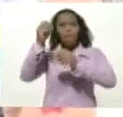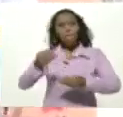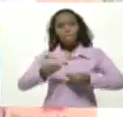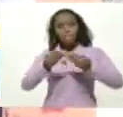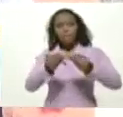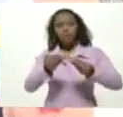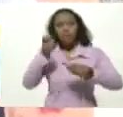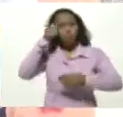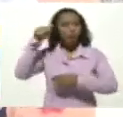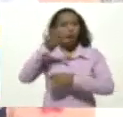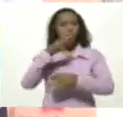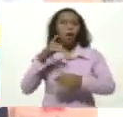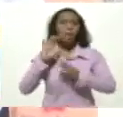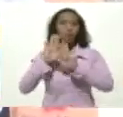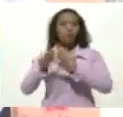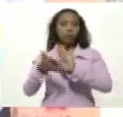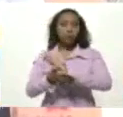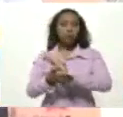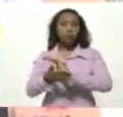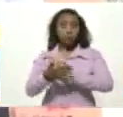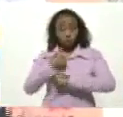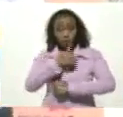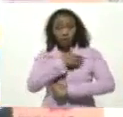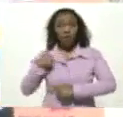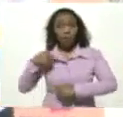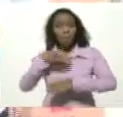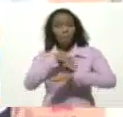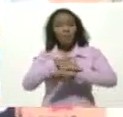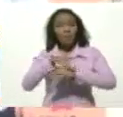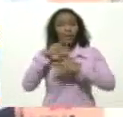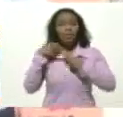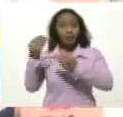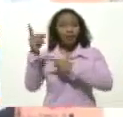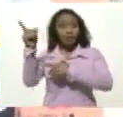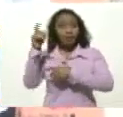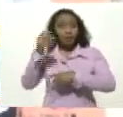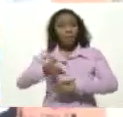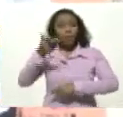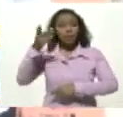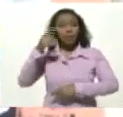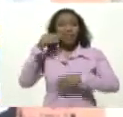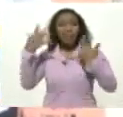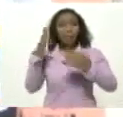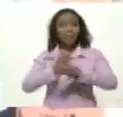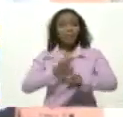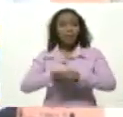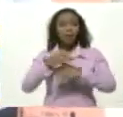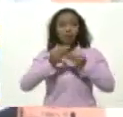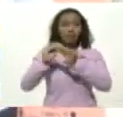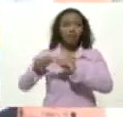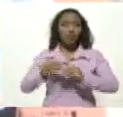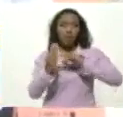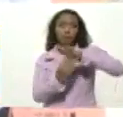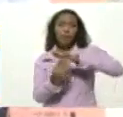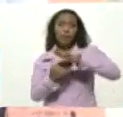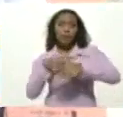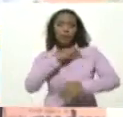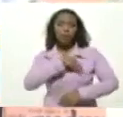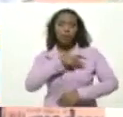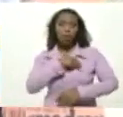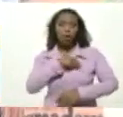quiero que nuestra querida ministra nos dé esos detalles en qué consiste esta rehabilitación de la base de misiones.